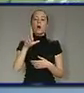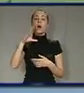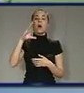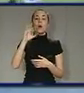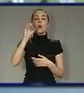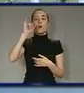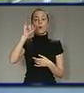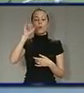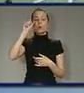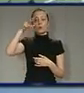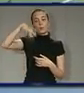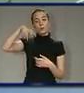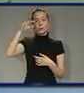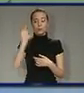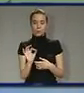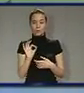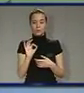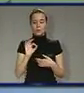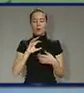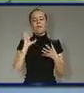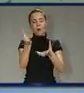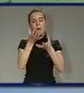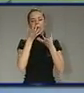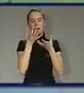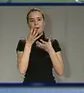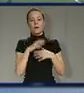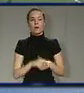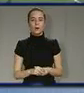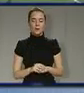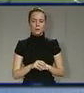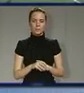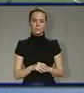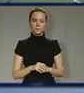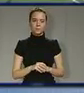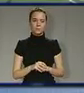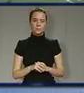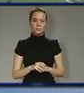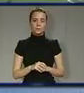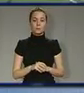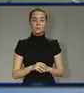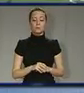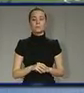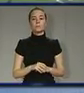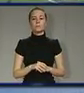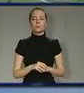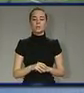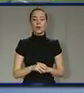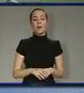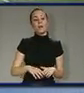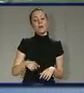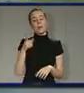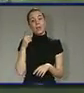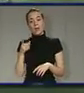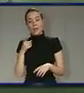de esperanza para la salvación... ...aunque los resultados de los rivales... ...no acompañaron. Al menos los de Luis César San Pedro... ...hicieron bien su